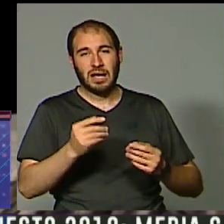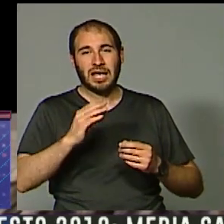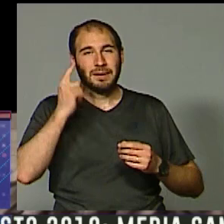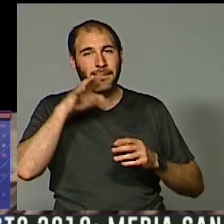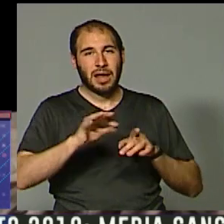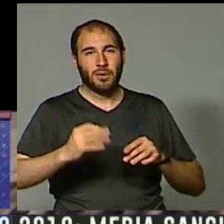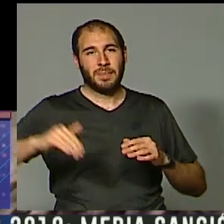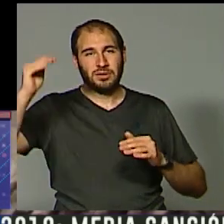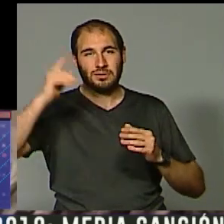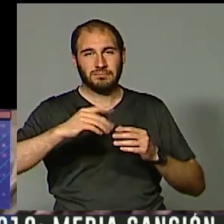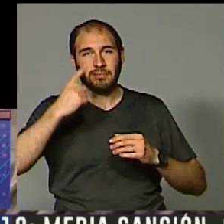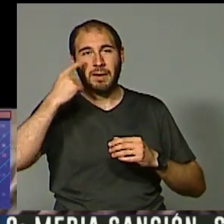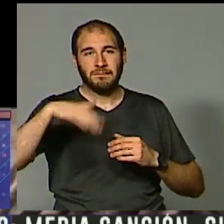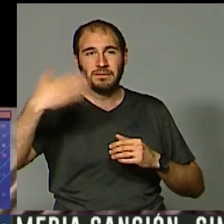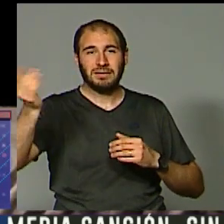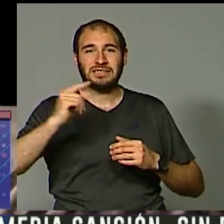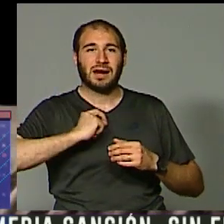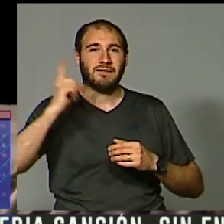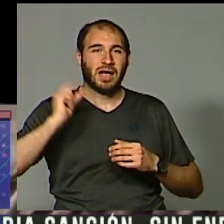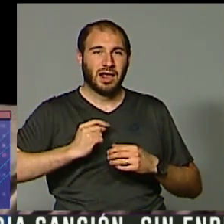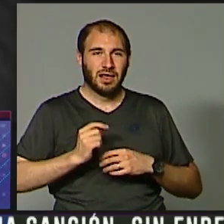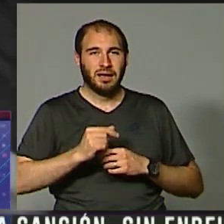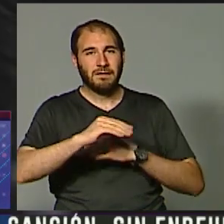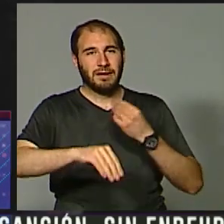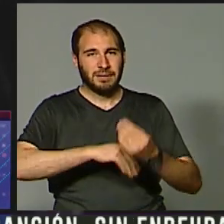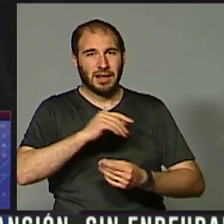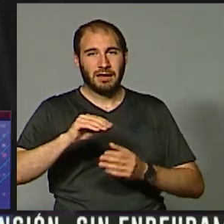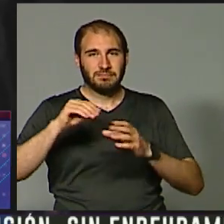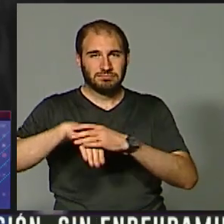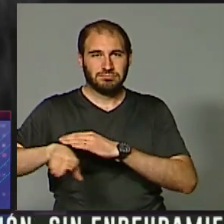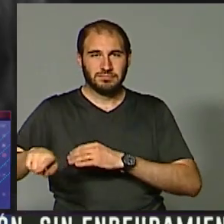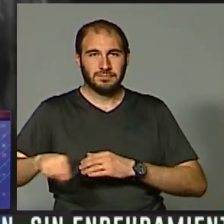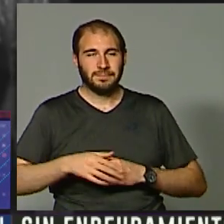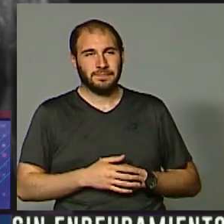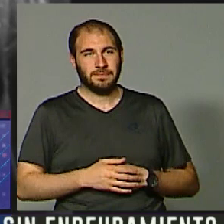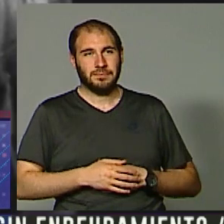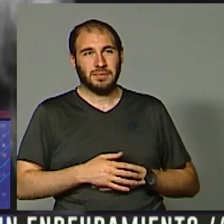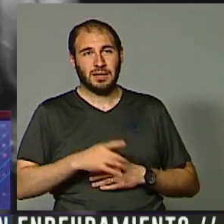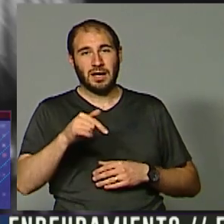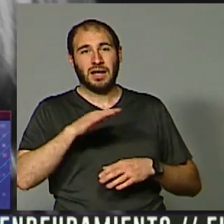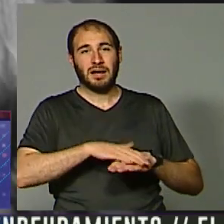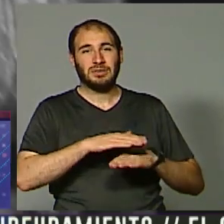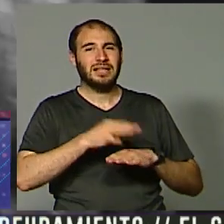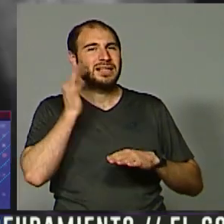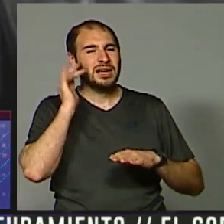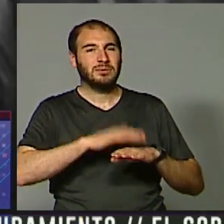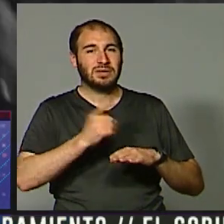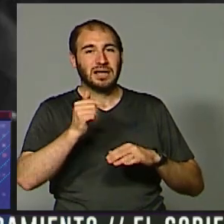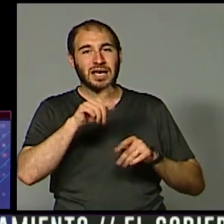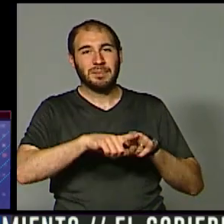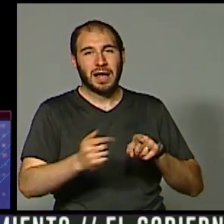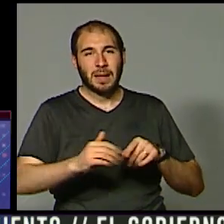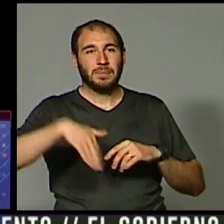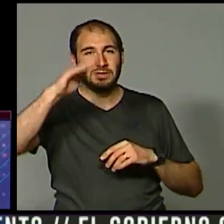mayor, que se va a vivir a San Rafael y forma una familia y queda a cargo de esta niña su hermana